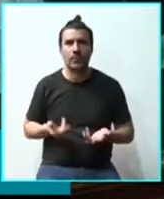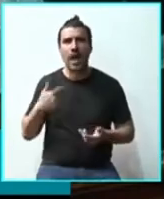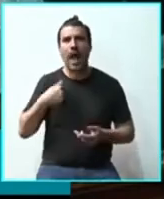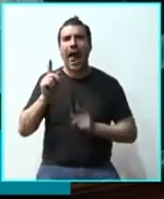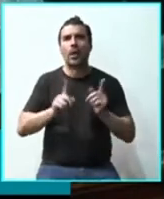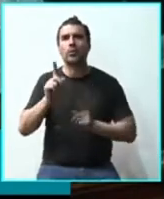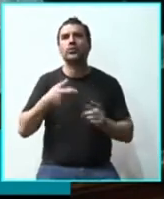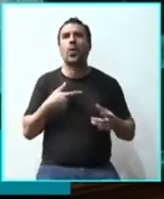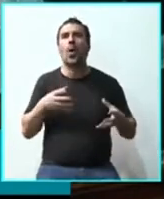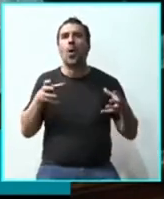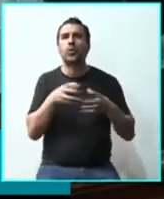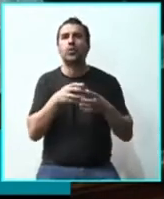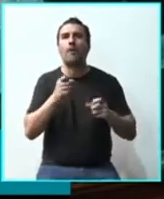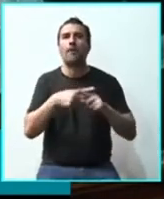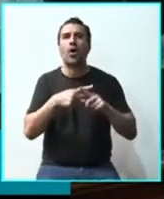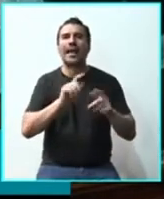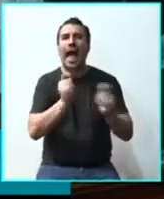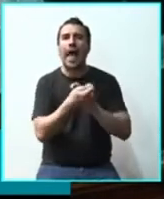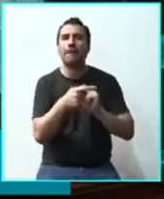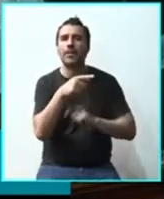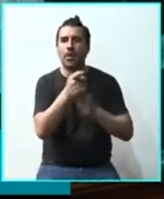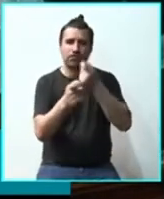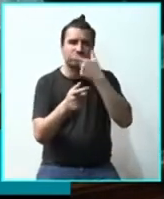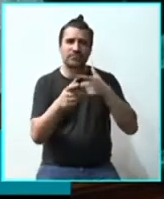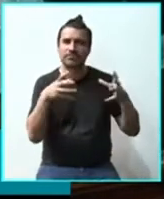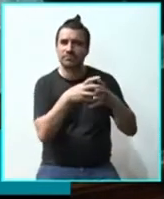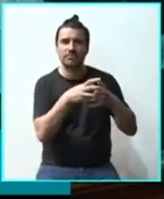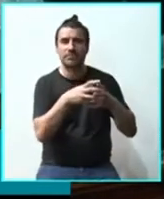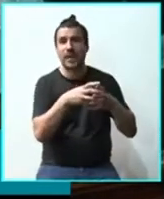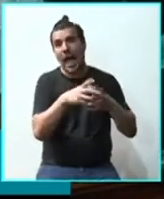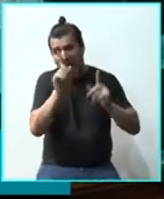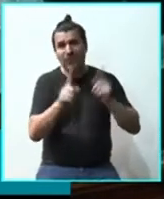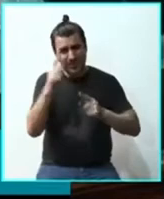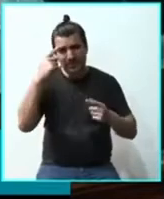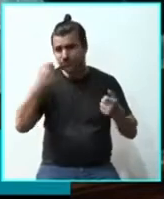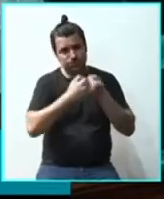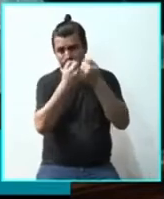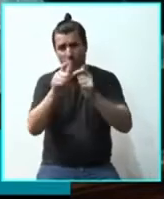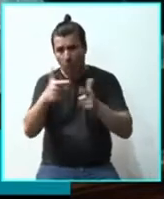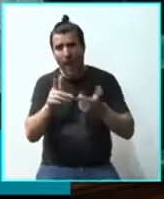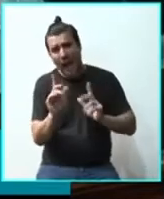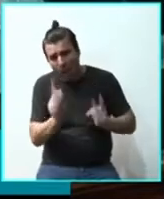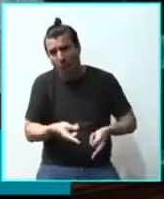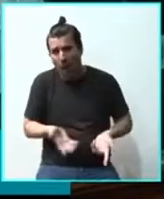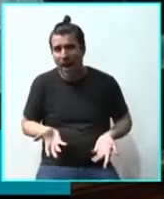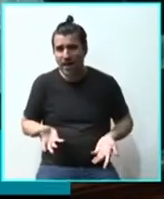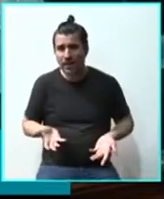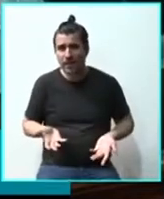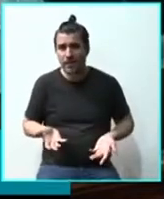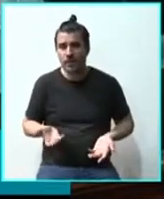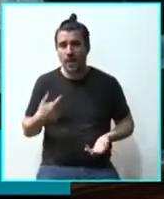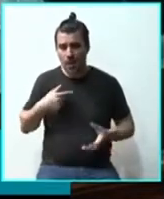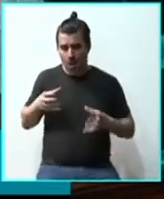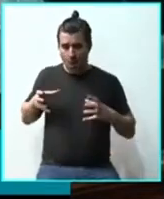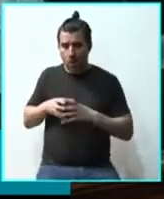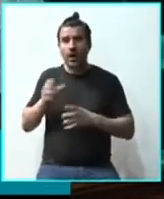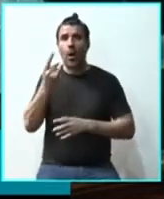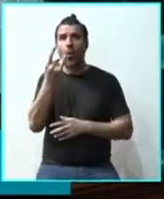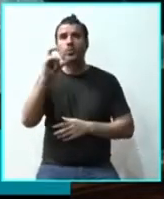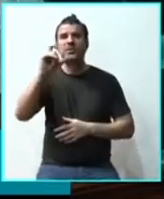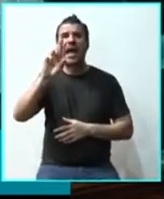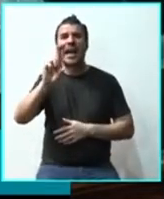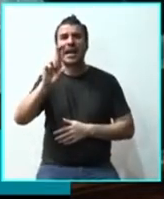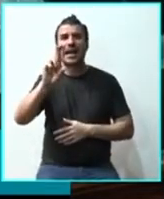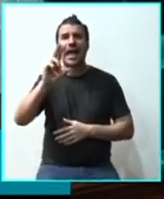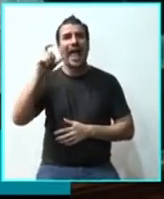coincidimos todos, ¿verdad? Pero bueno, no sucedió. El bloque de UCR Evolución va a acompañar esta iniciativa porque